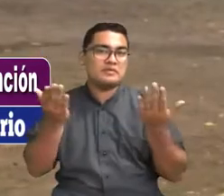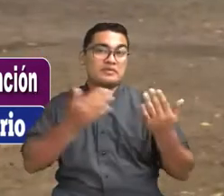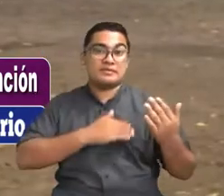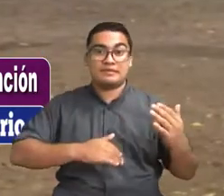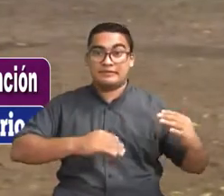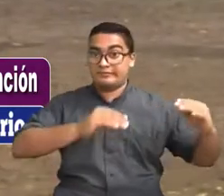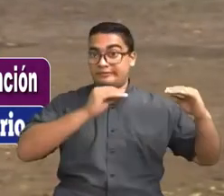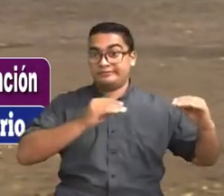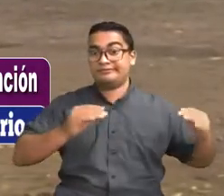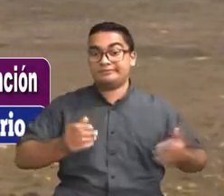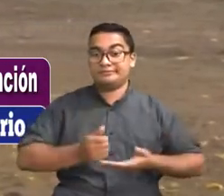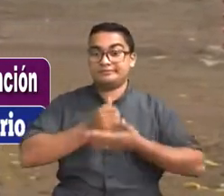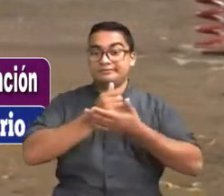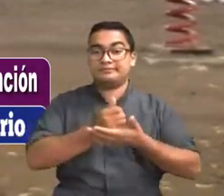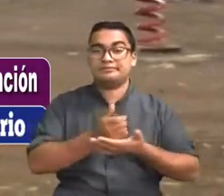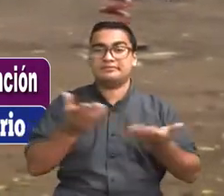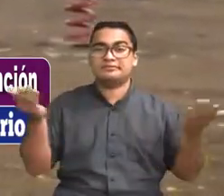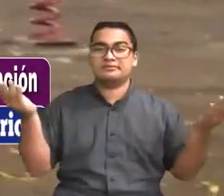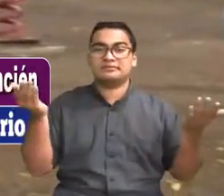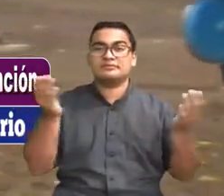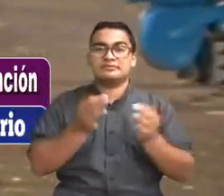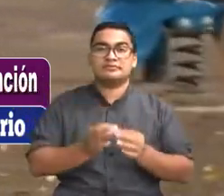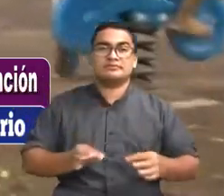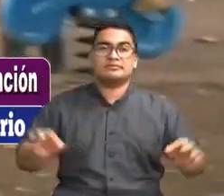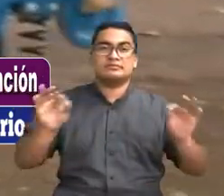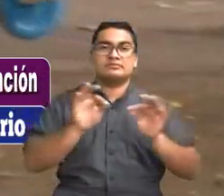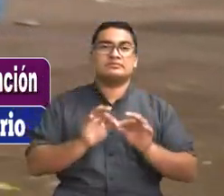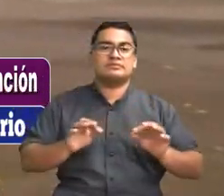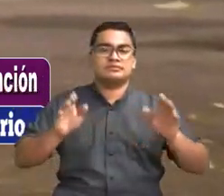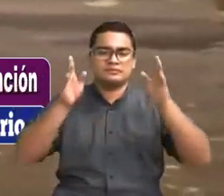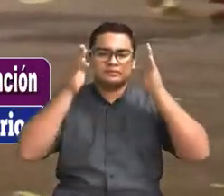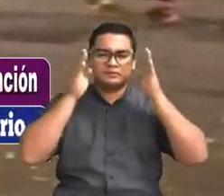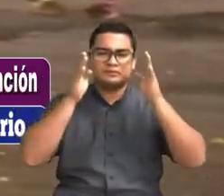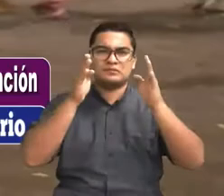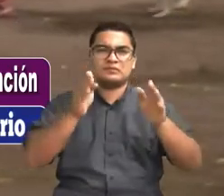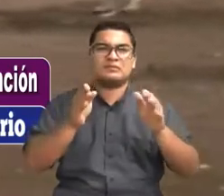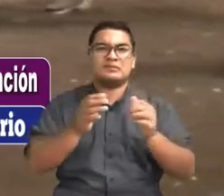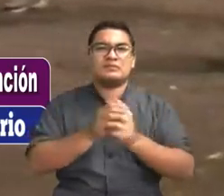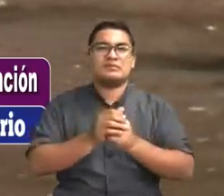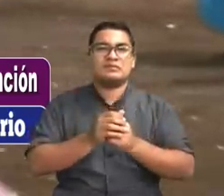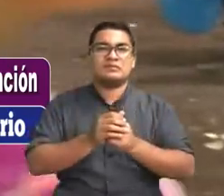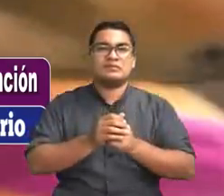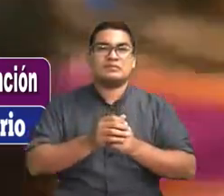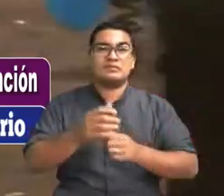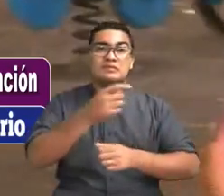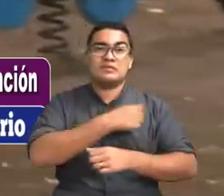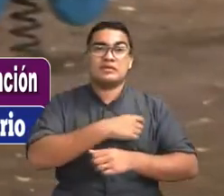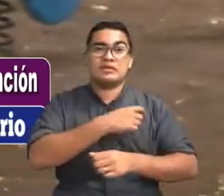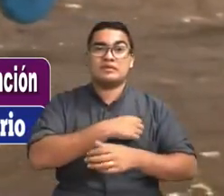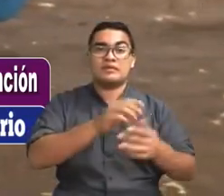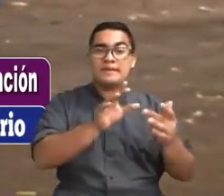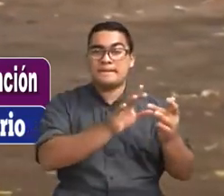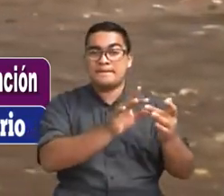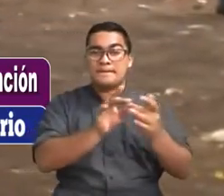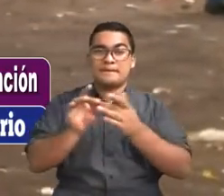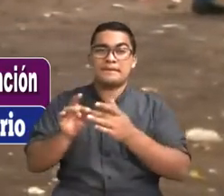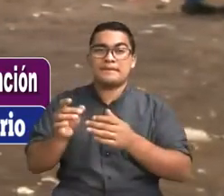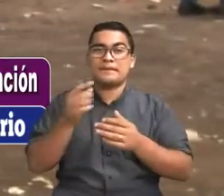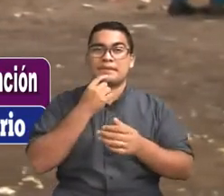Educación. Consultarle un poquito lo importante que es esa atención que se brinda, por ejemplo, en colegios especializados